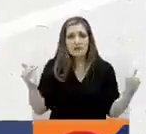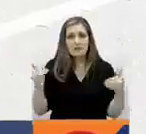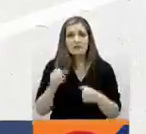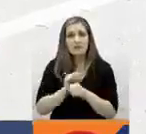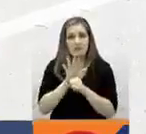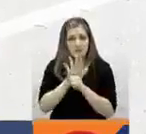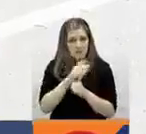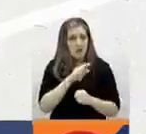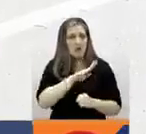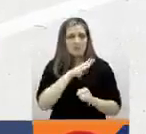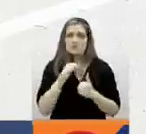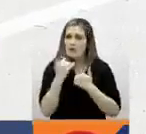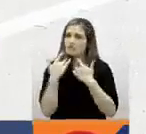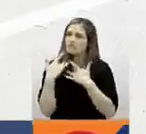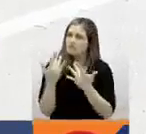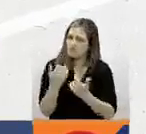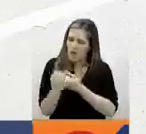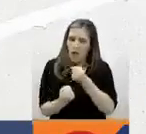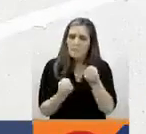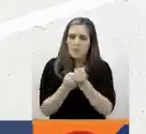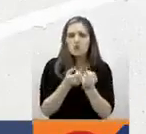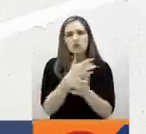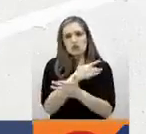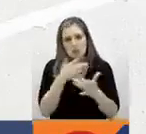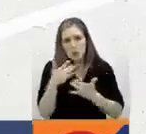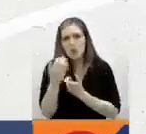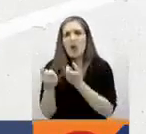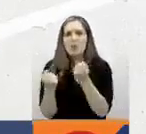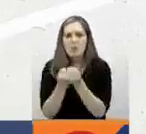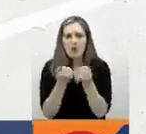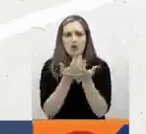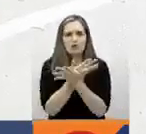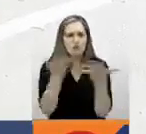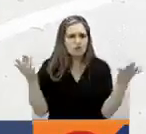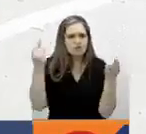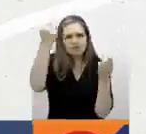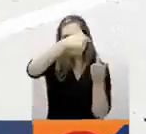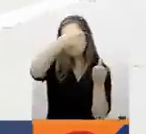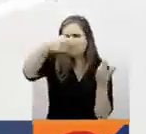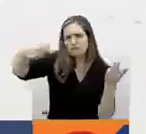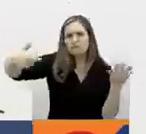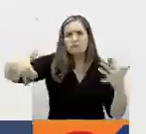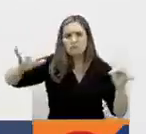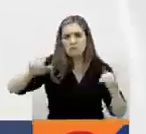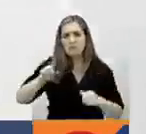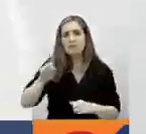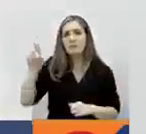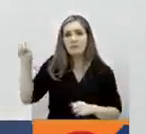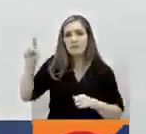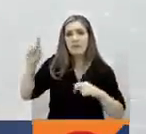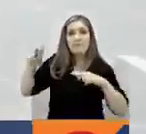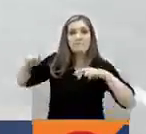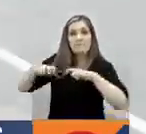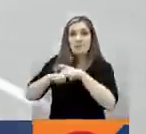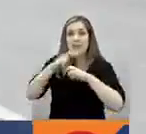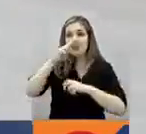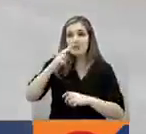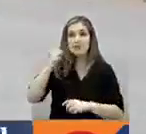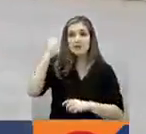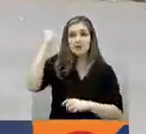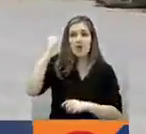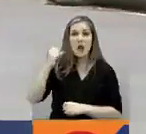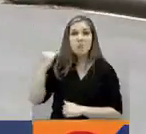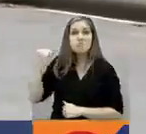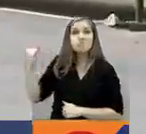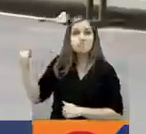asistencia humanitaria y también en salud a los indígenas que se encuentran en el Parque Nacional. Fue ubicada una unidad de la Secretaría